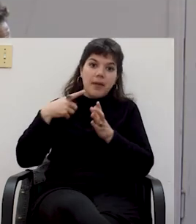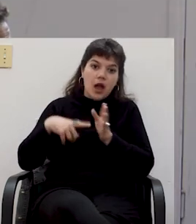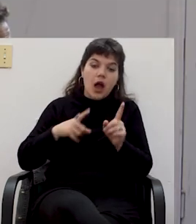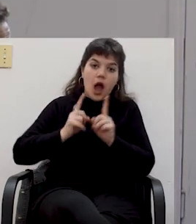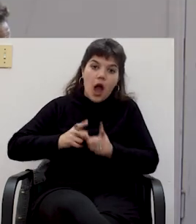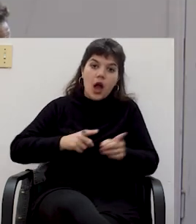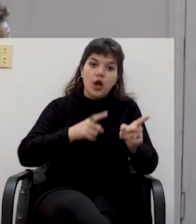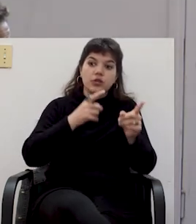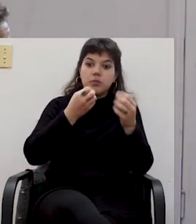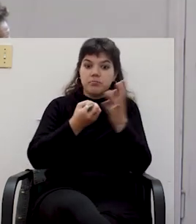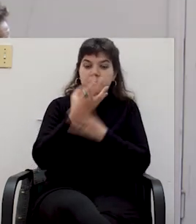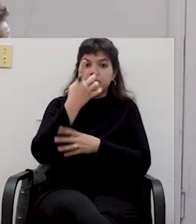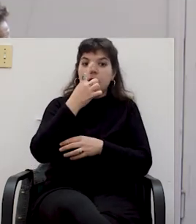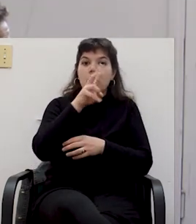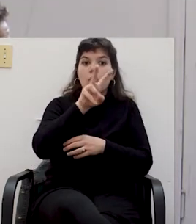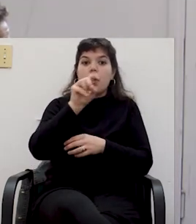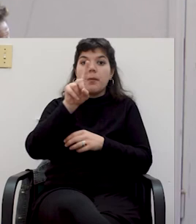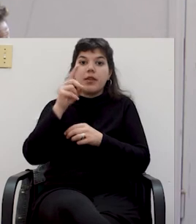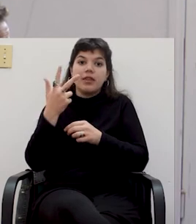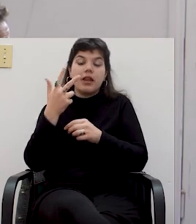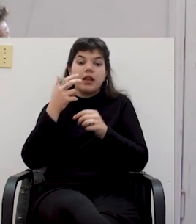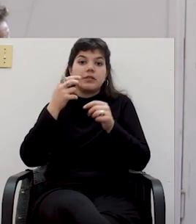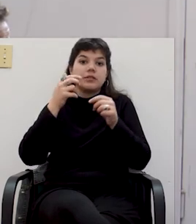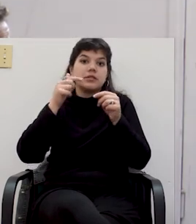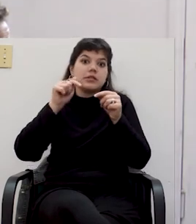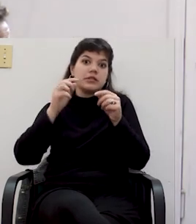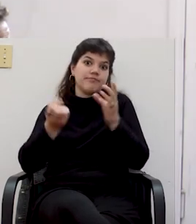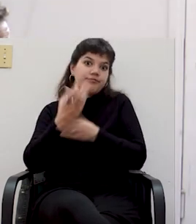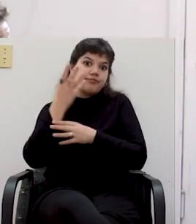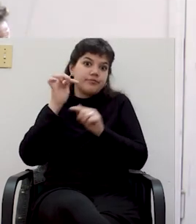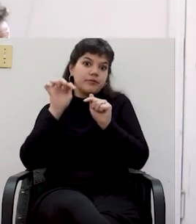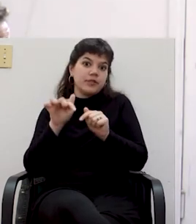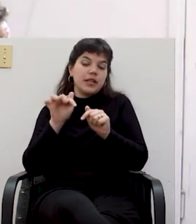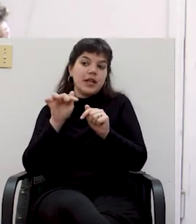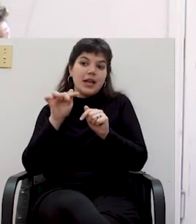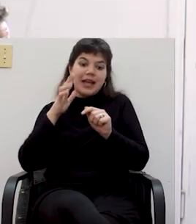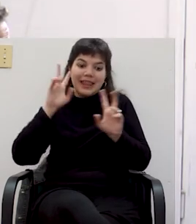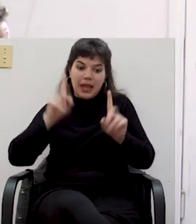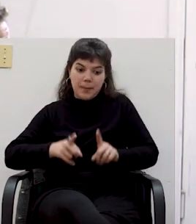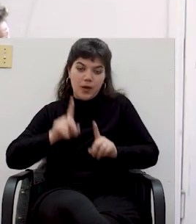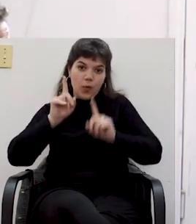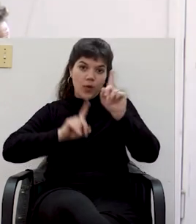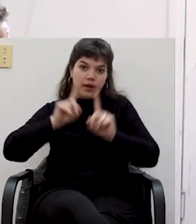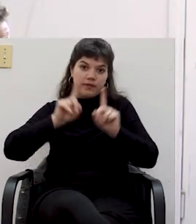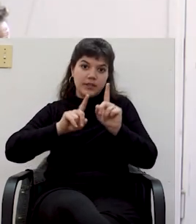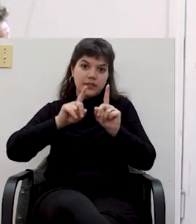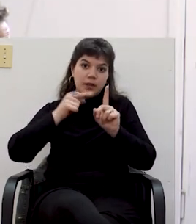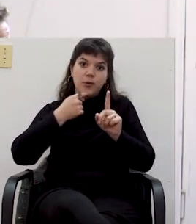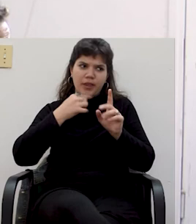desde 2013, y también la universidad tiene una política clara en relación